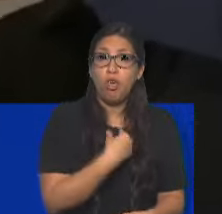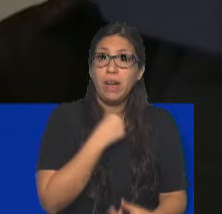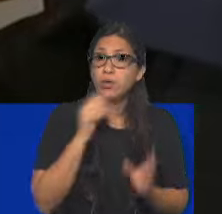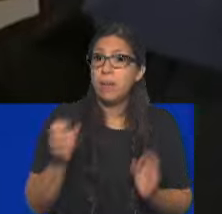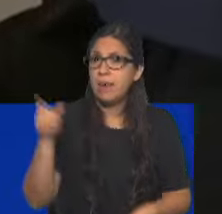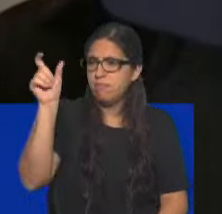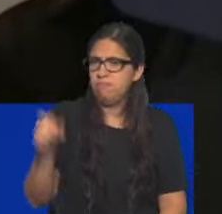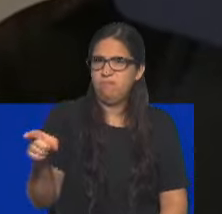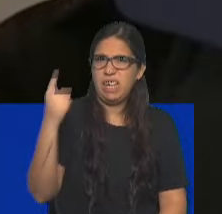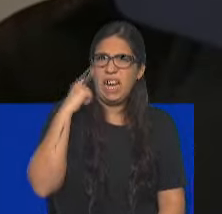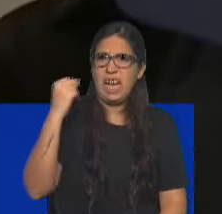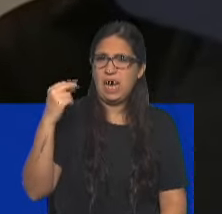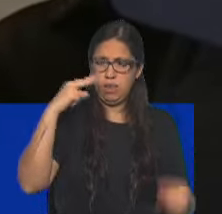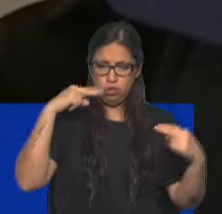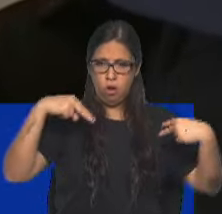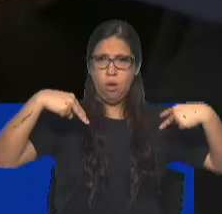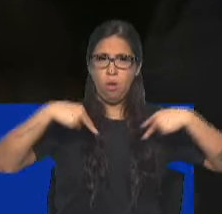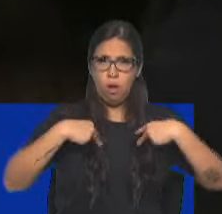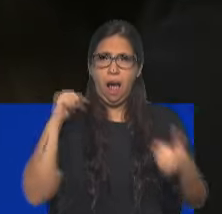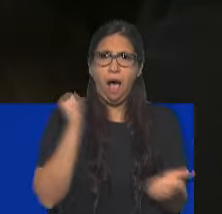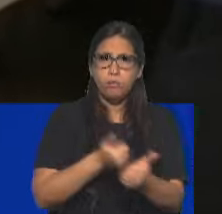se asume sus actos de pedofilia,